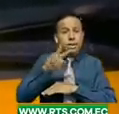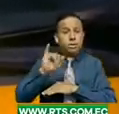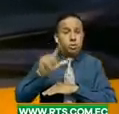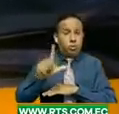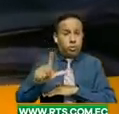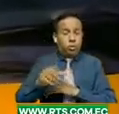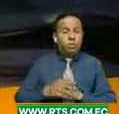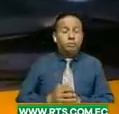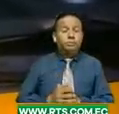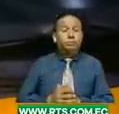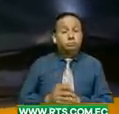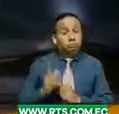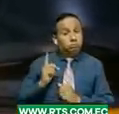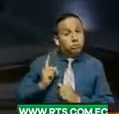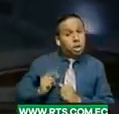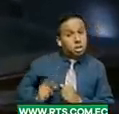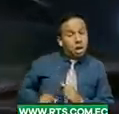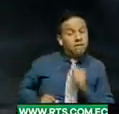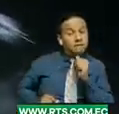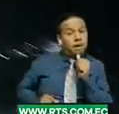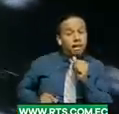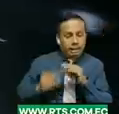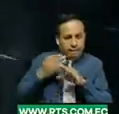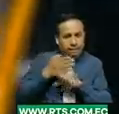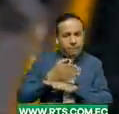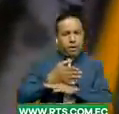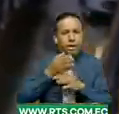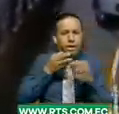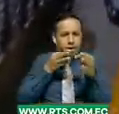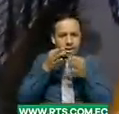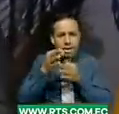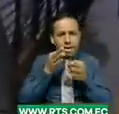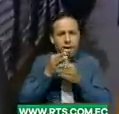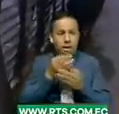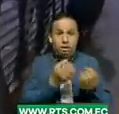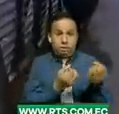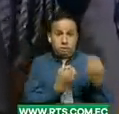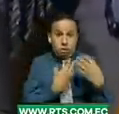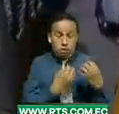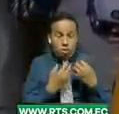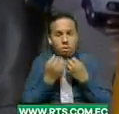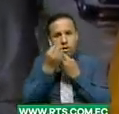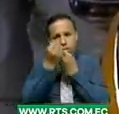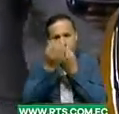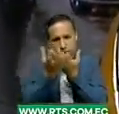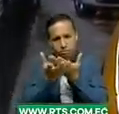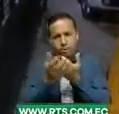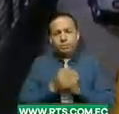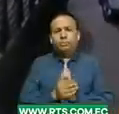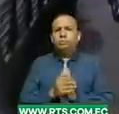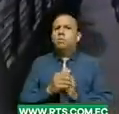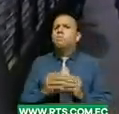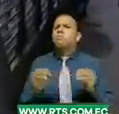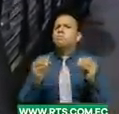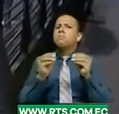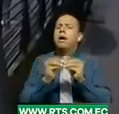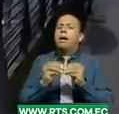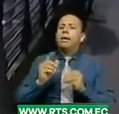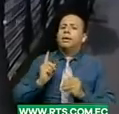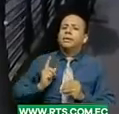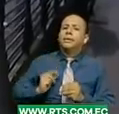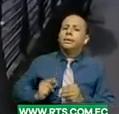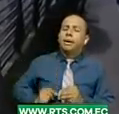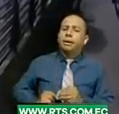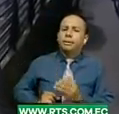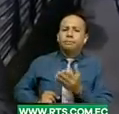detalles en pocos minutos, nosotros les vamos a informar otros detalles de lo que ha sido